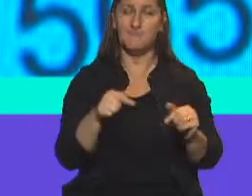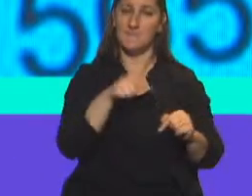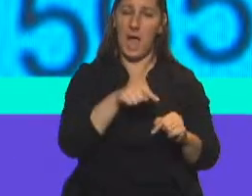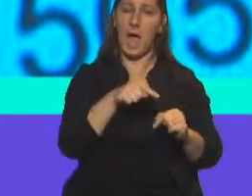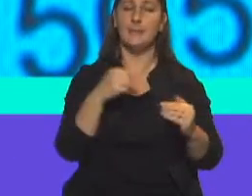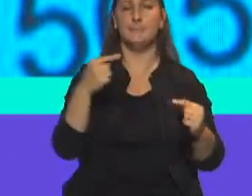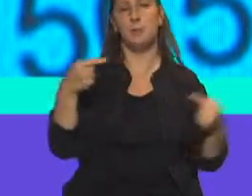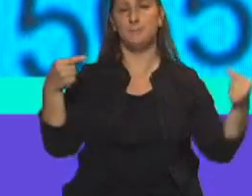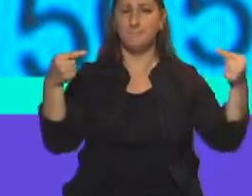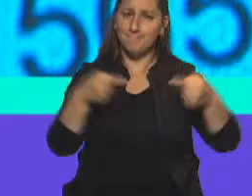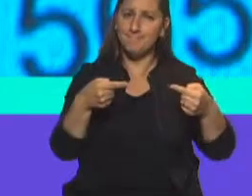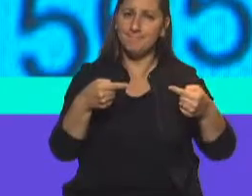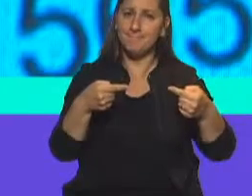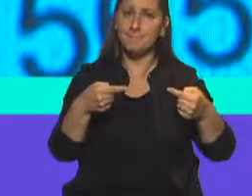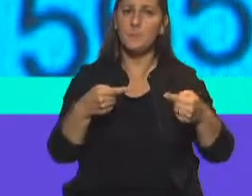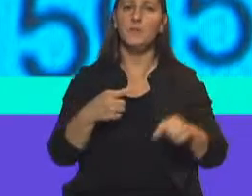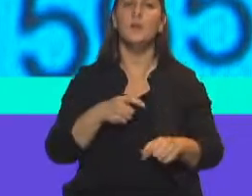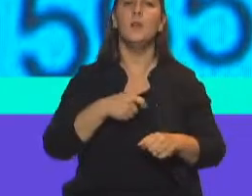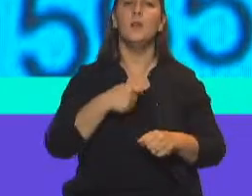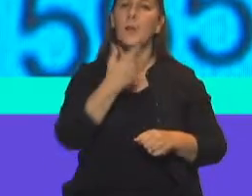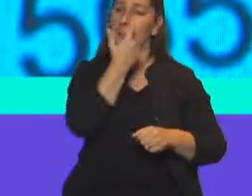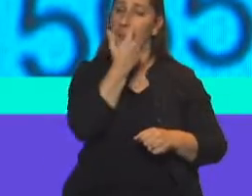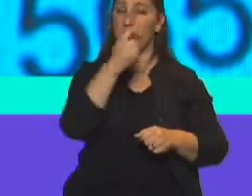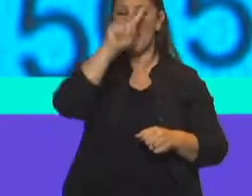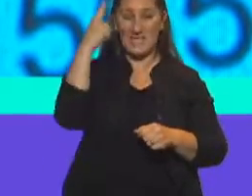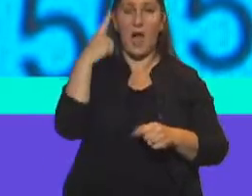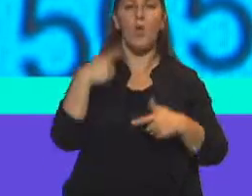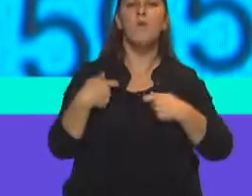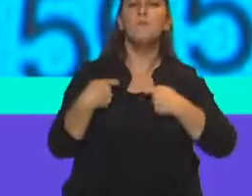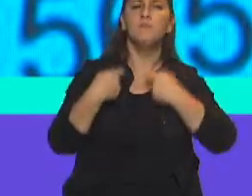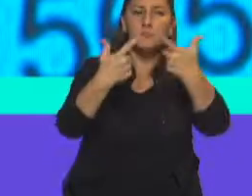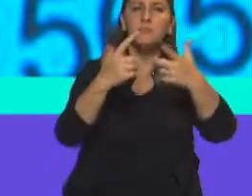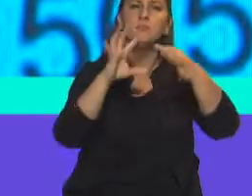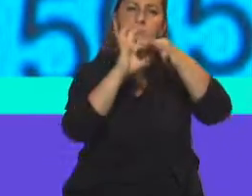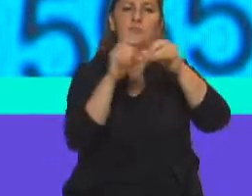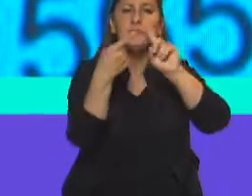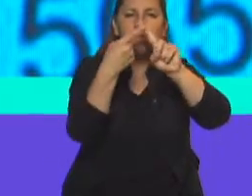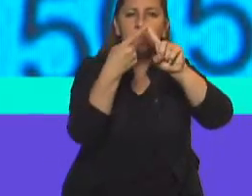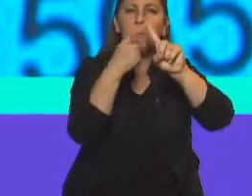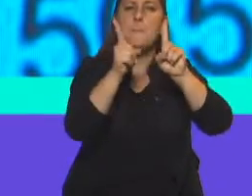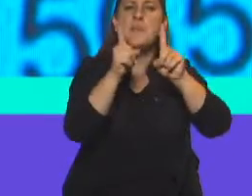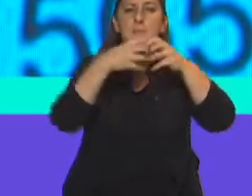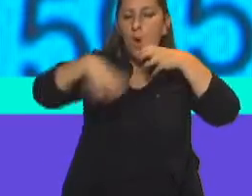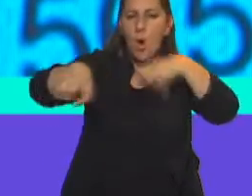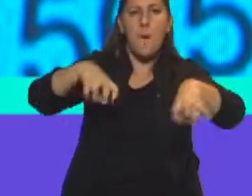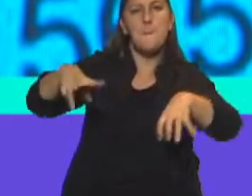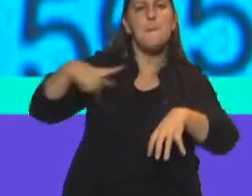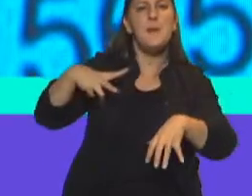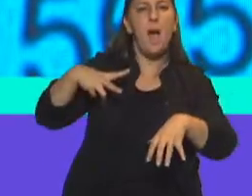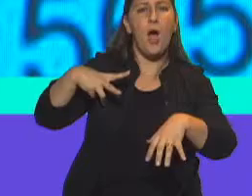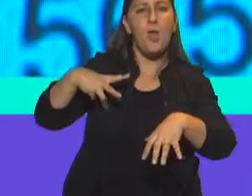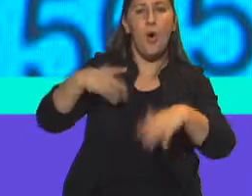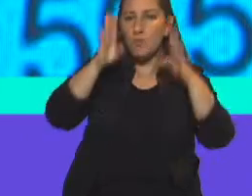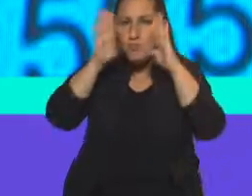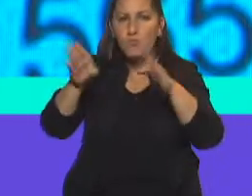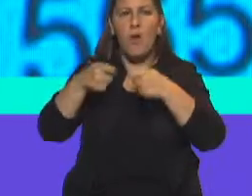primera cuestión que es, ¿quién financia a los estados que hoy están atendiendo al sector privado, a las